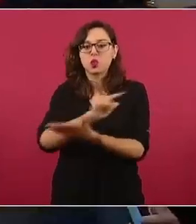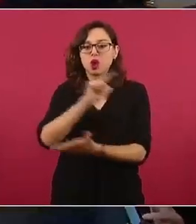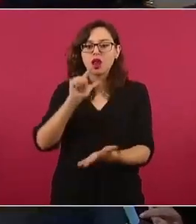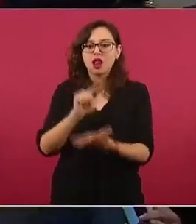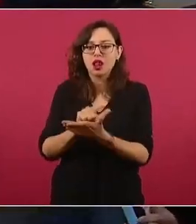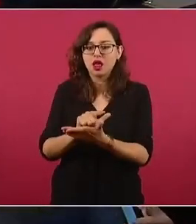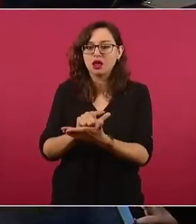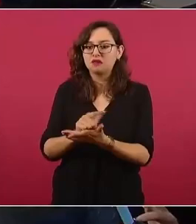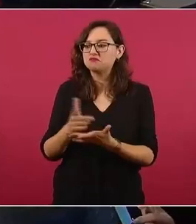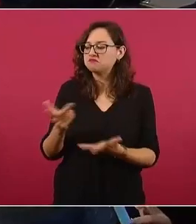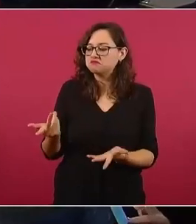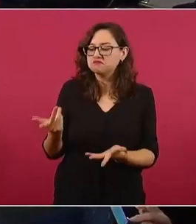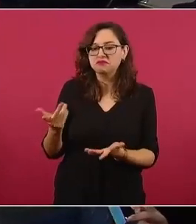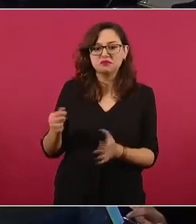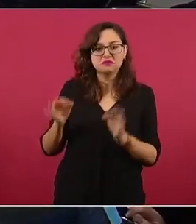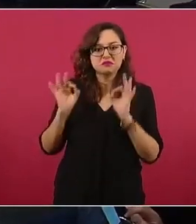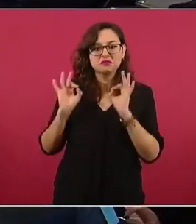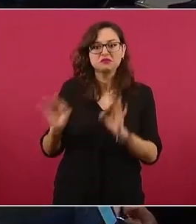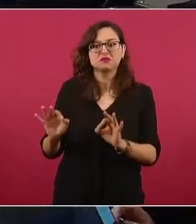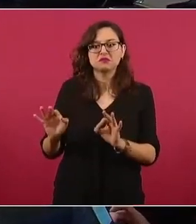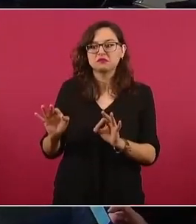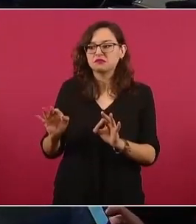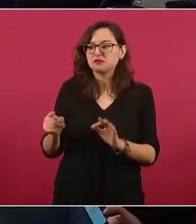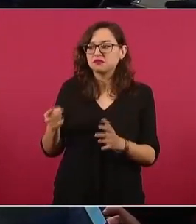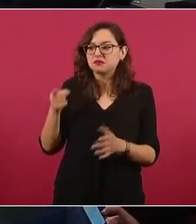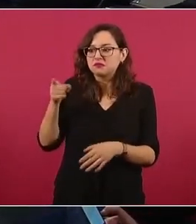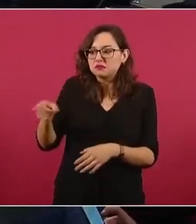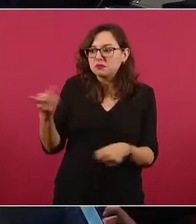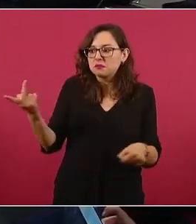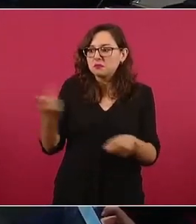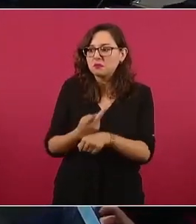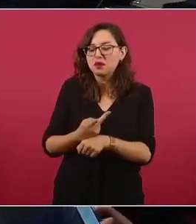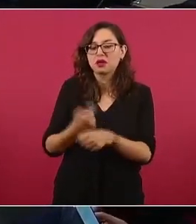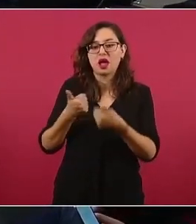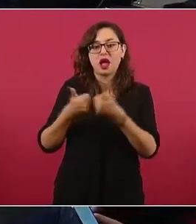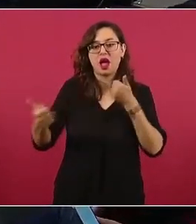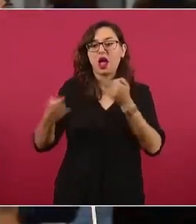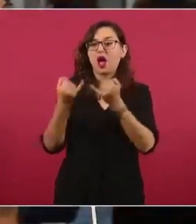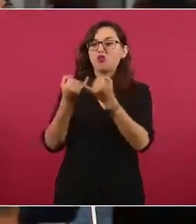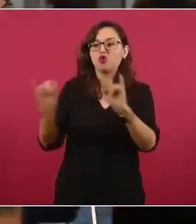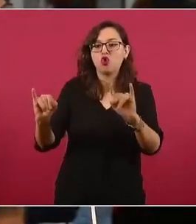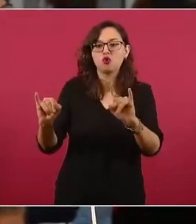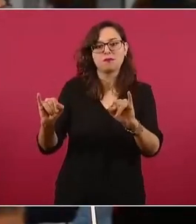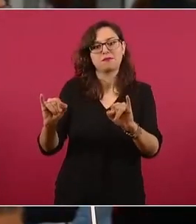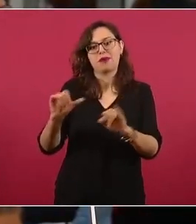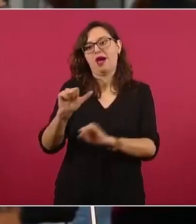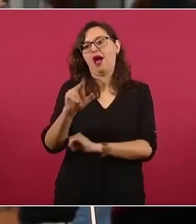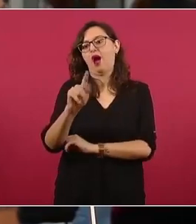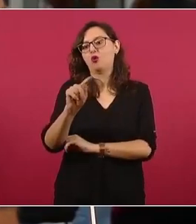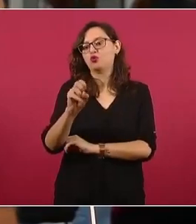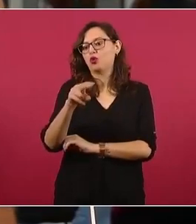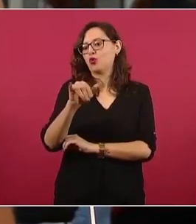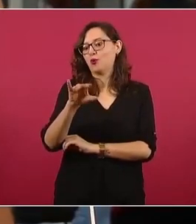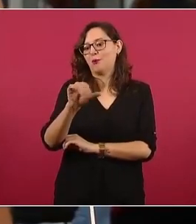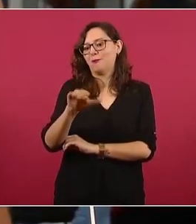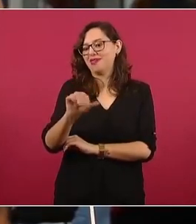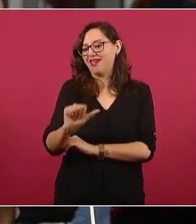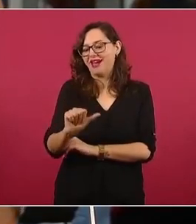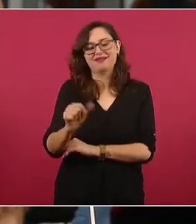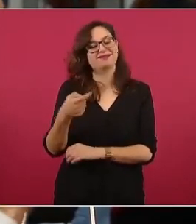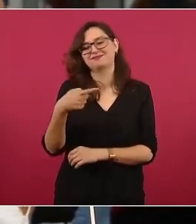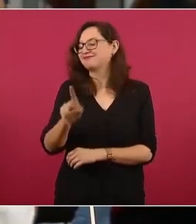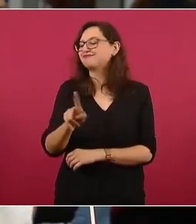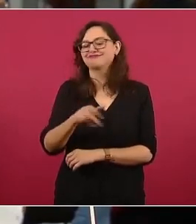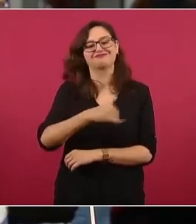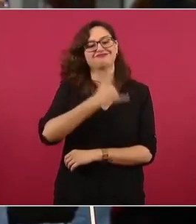no da pie a equívocos. Bajo el amparo de una autonomía malentendida, no existe ningún apartado dentro de la ley, ni mucho menos un